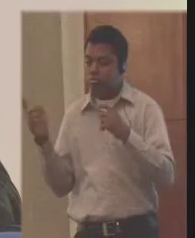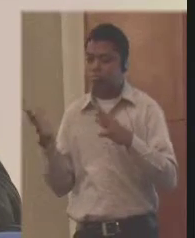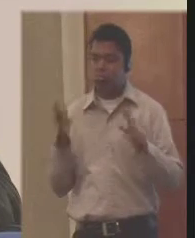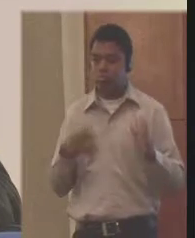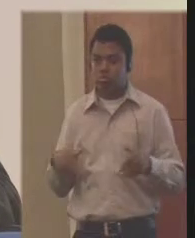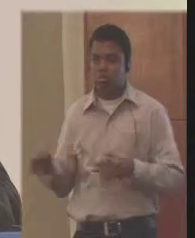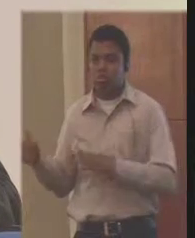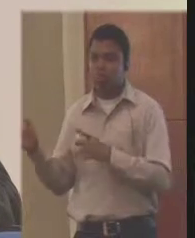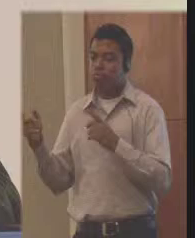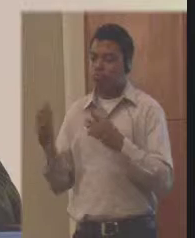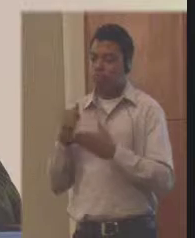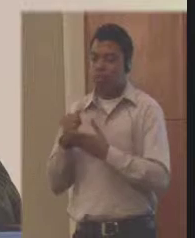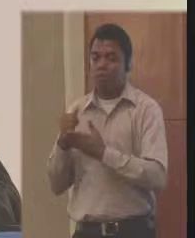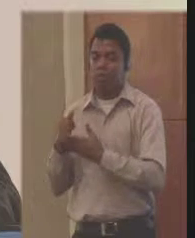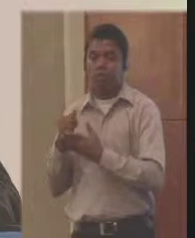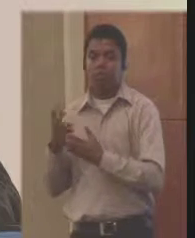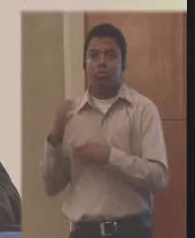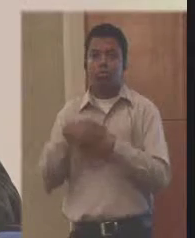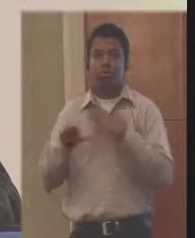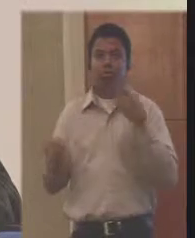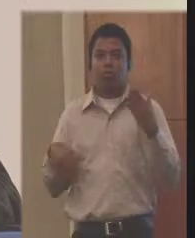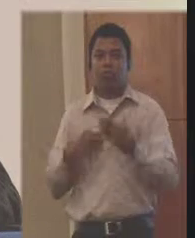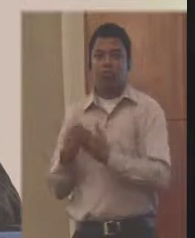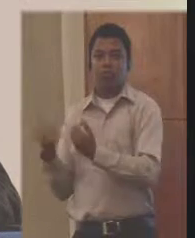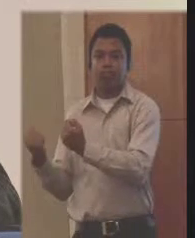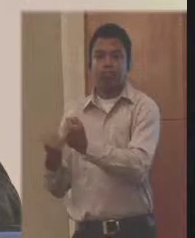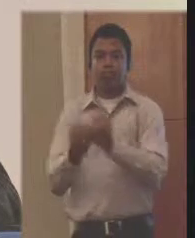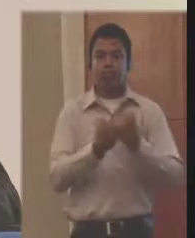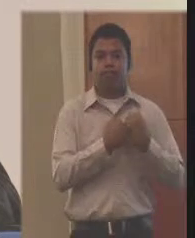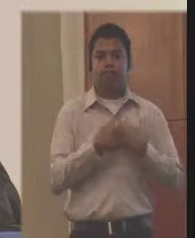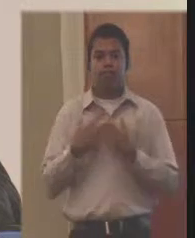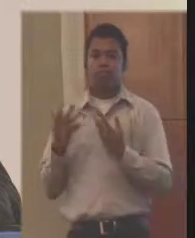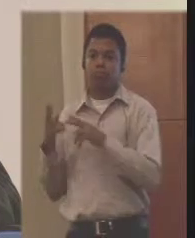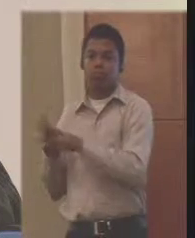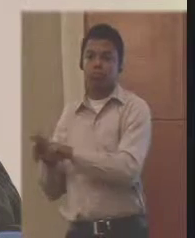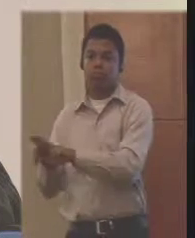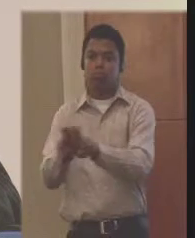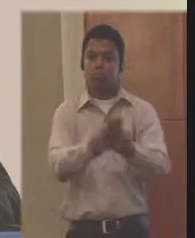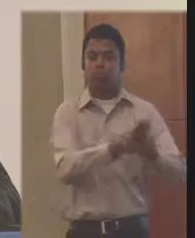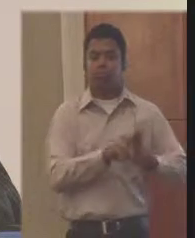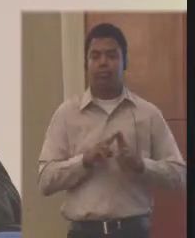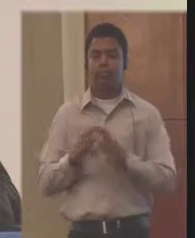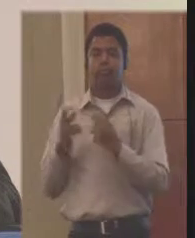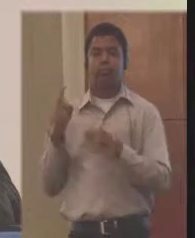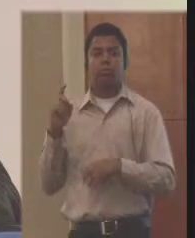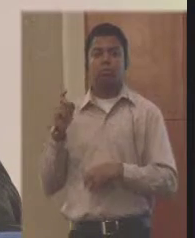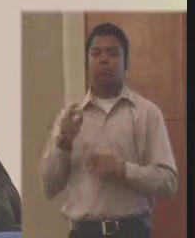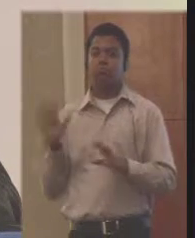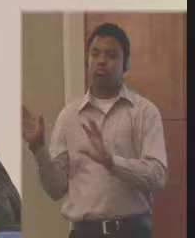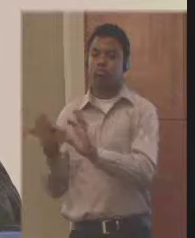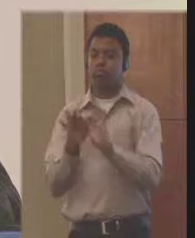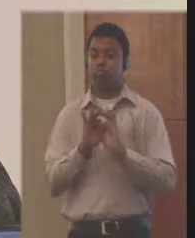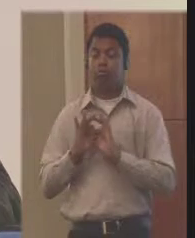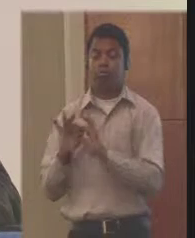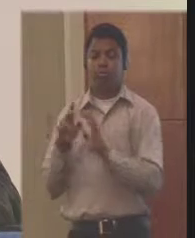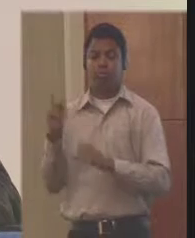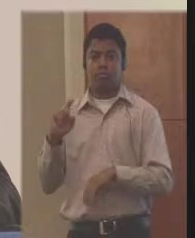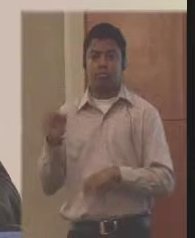conjuntamente. Necesitamos formar alianzas, como se expresó aquí en muchas de